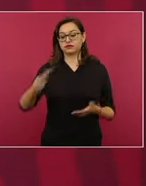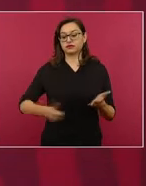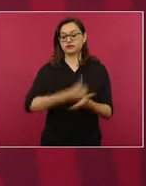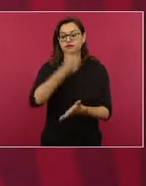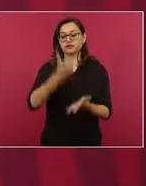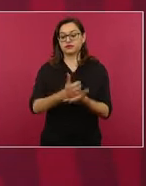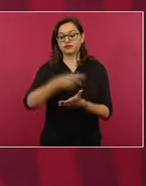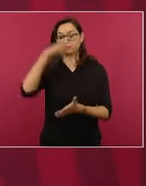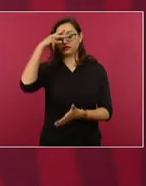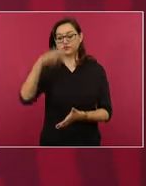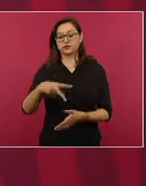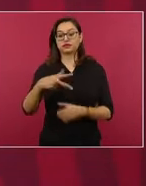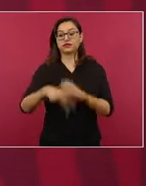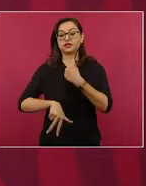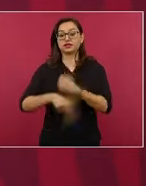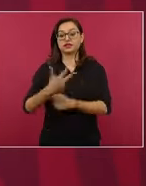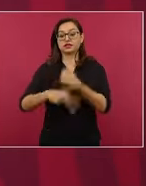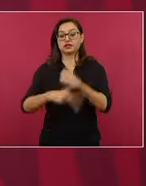o